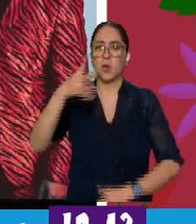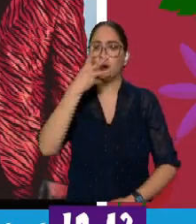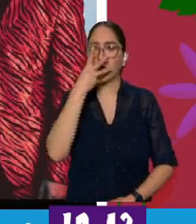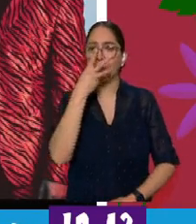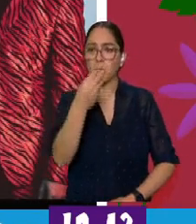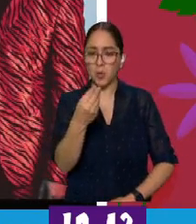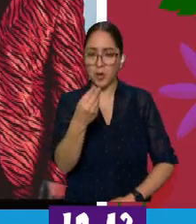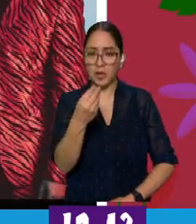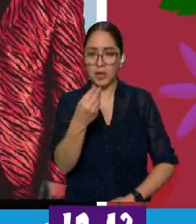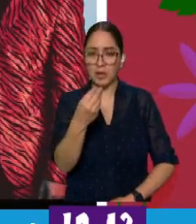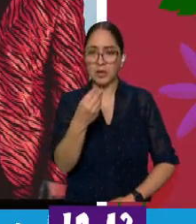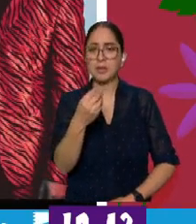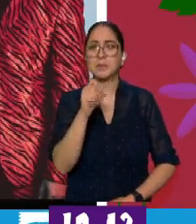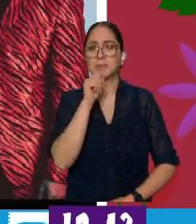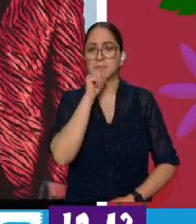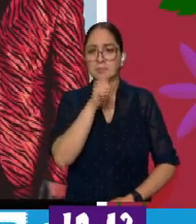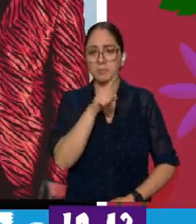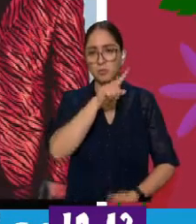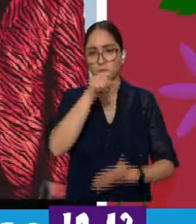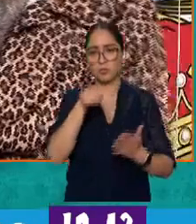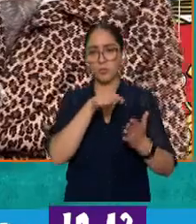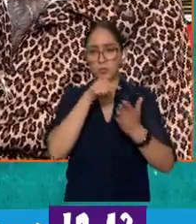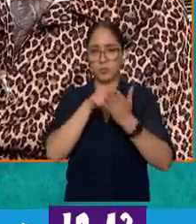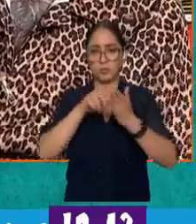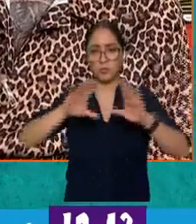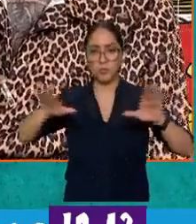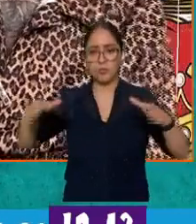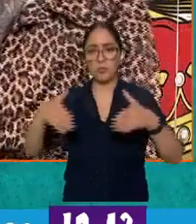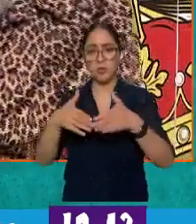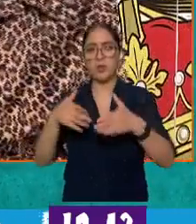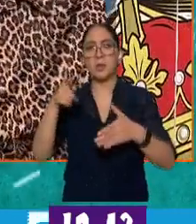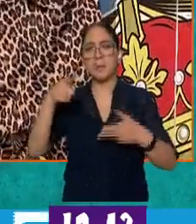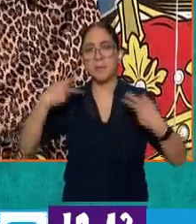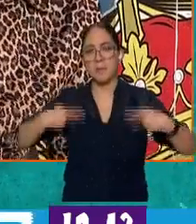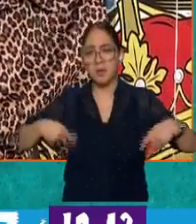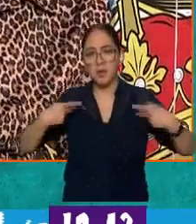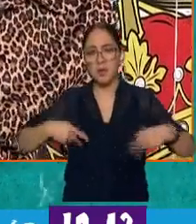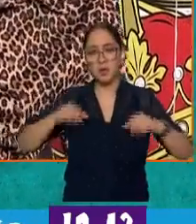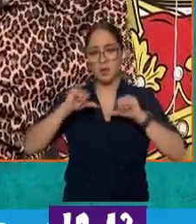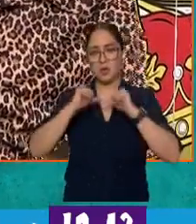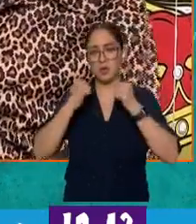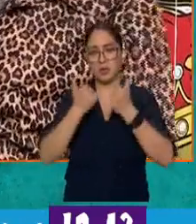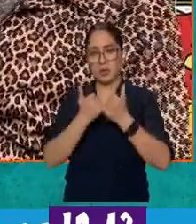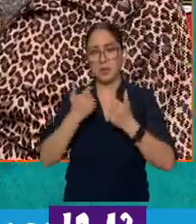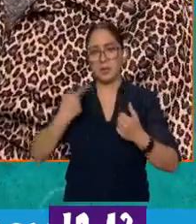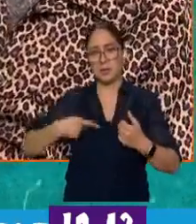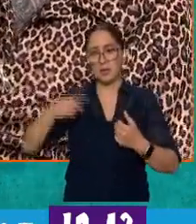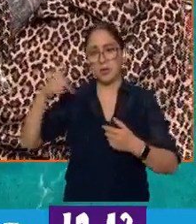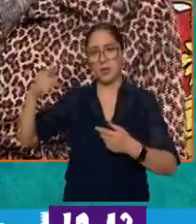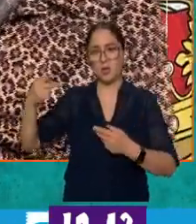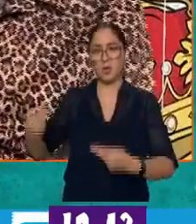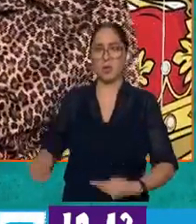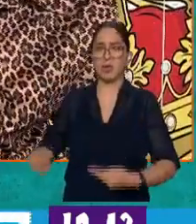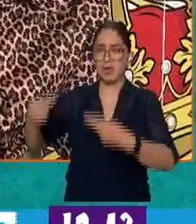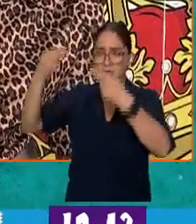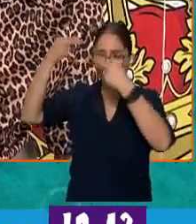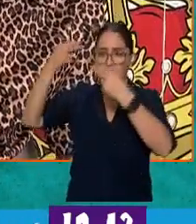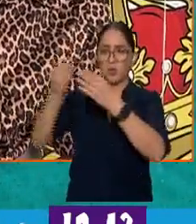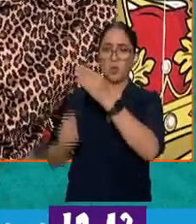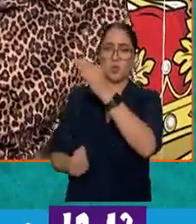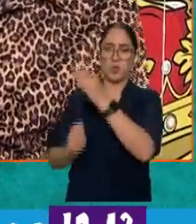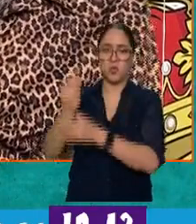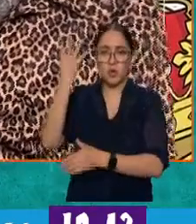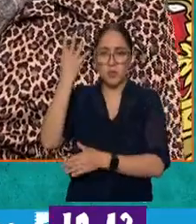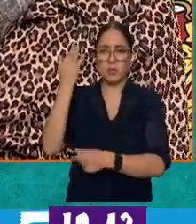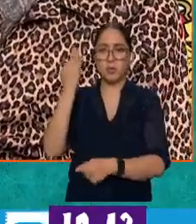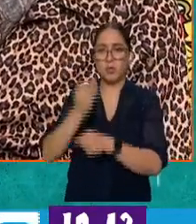Coyoacán, ahí dentro de las instalaciones de la SACUM, de la Sociedad de Autores y Compositores, al lado de este centro comercial nuevo que está ahí. Que pasó a